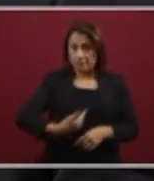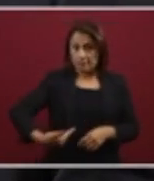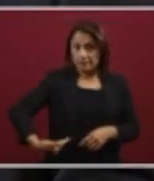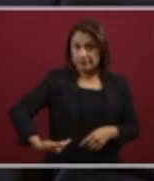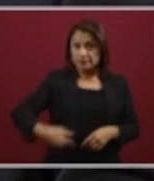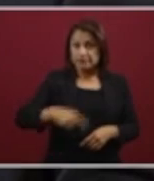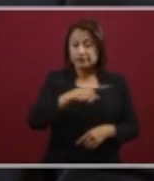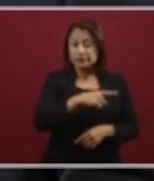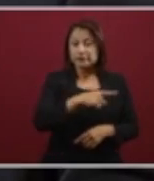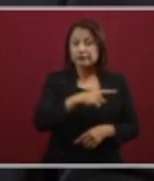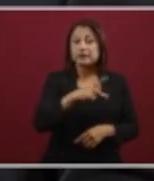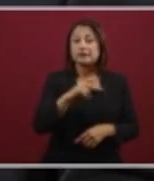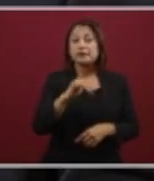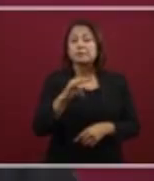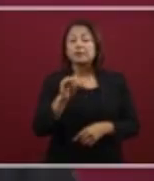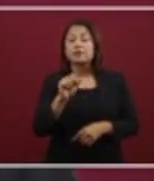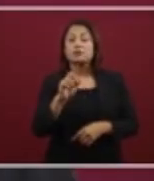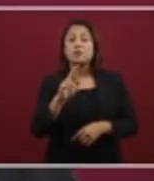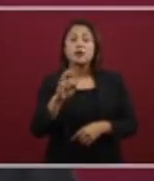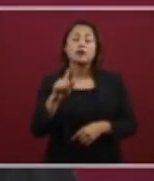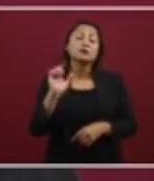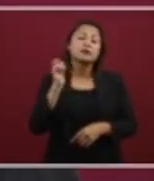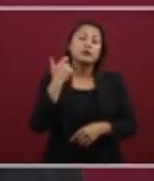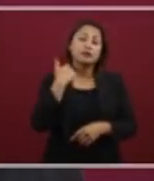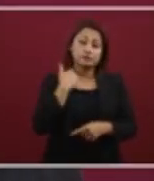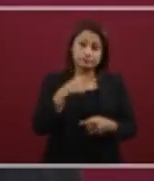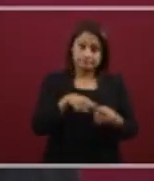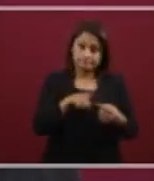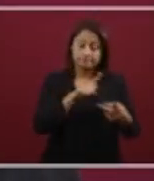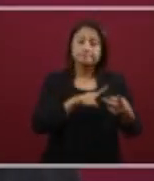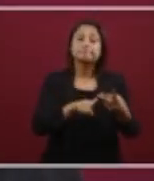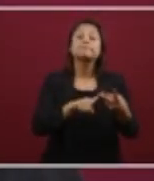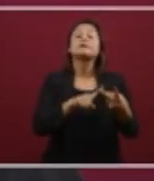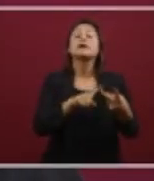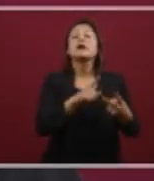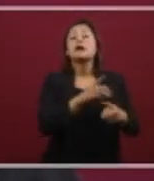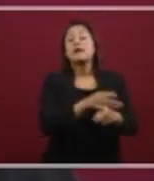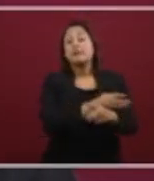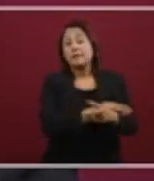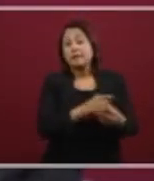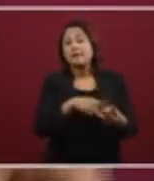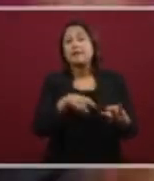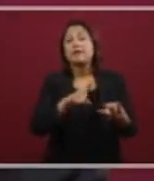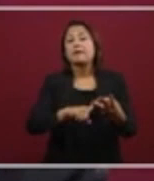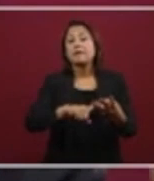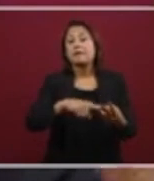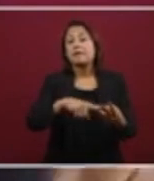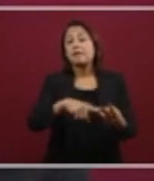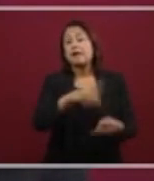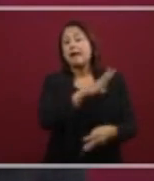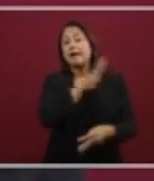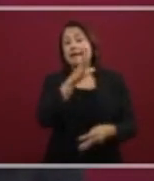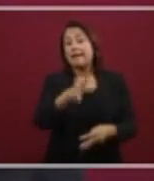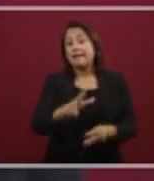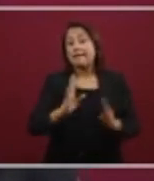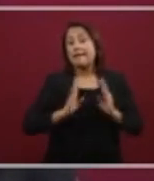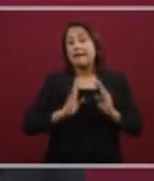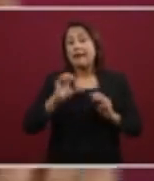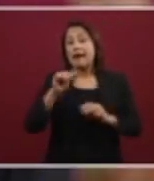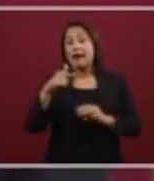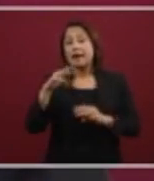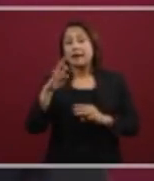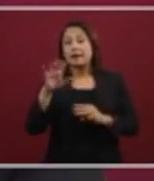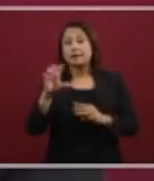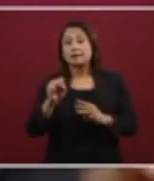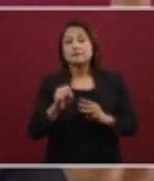Pino Suárez, al general Ángeles, y de aquí los sacan en la madrugada